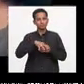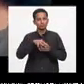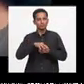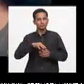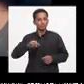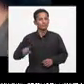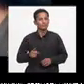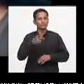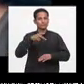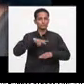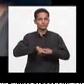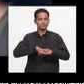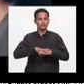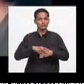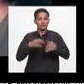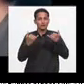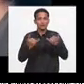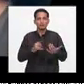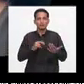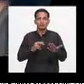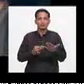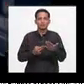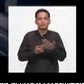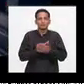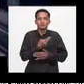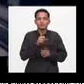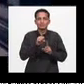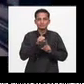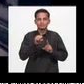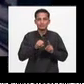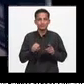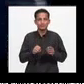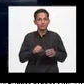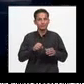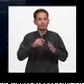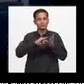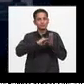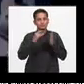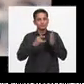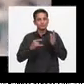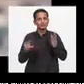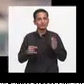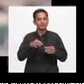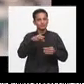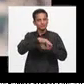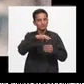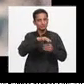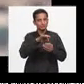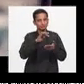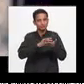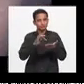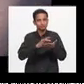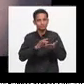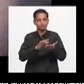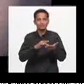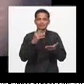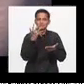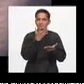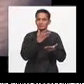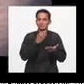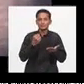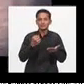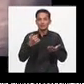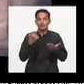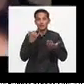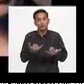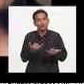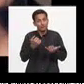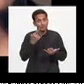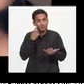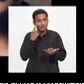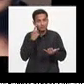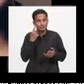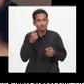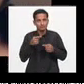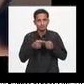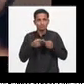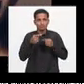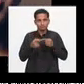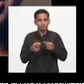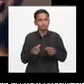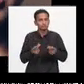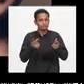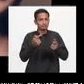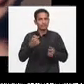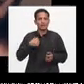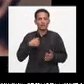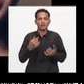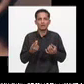vez que Gar A qué hora se vote electrónicamente esto Solo una prueba pero el domingo 23 de febrero va a ser de verdad Ahora Mi voto es